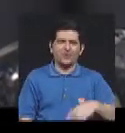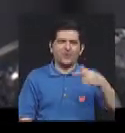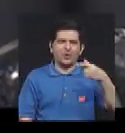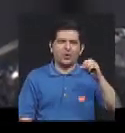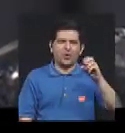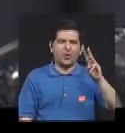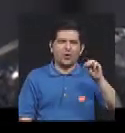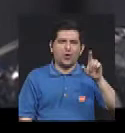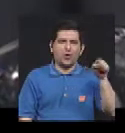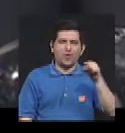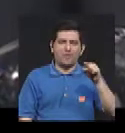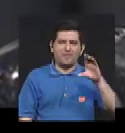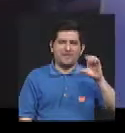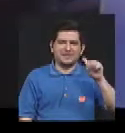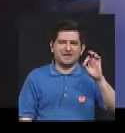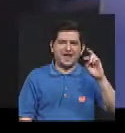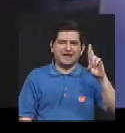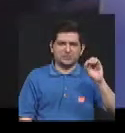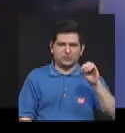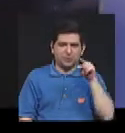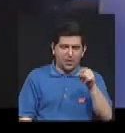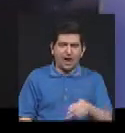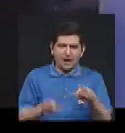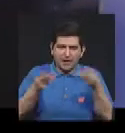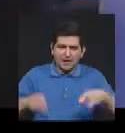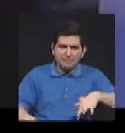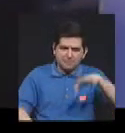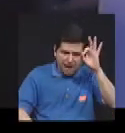Castro. Gomeco consiguió el